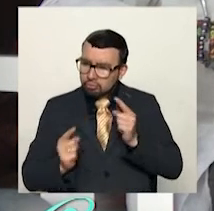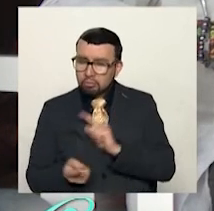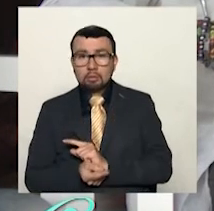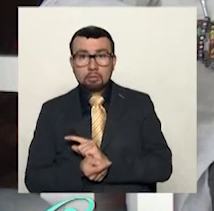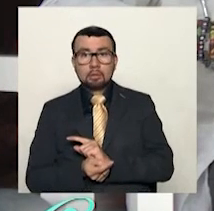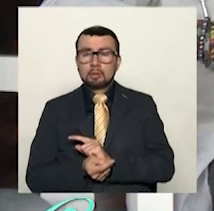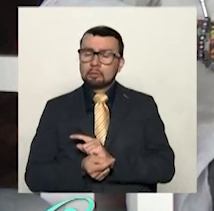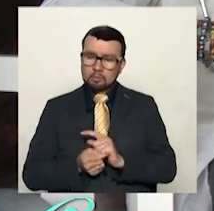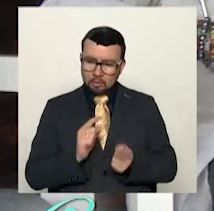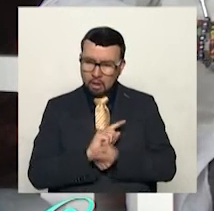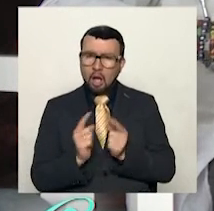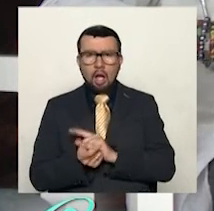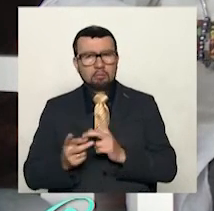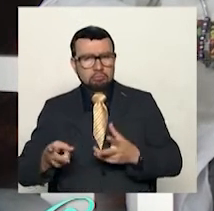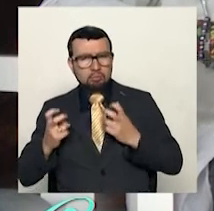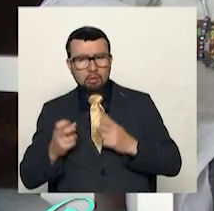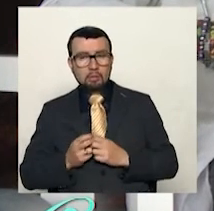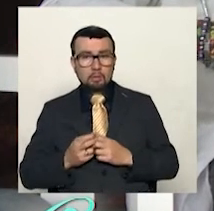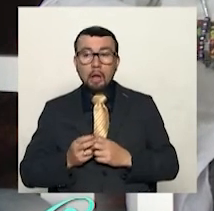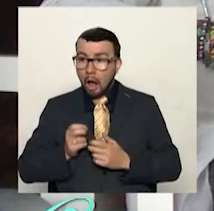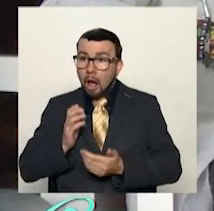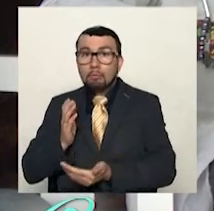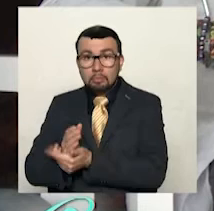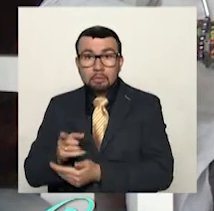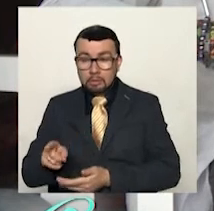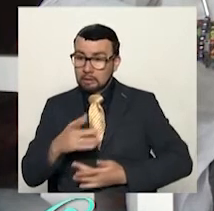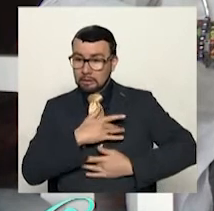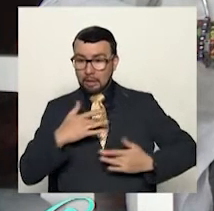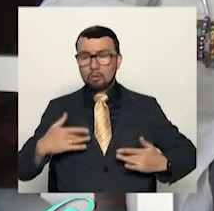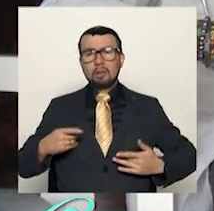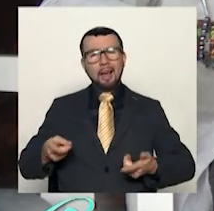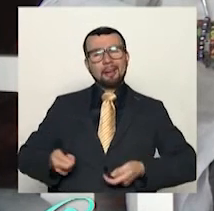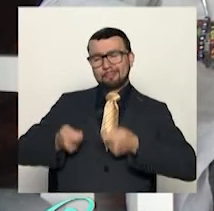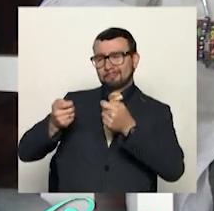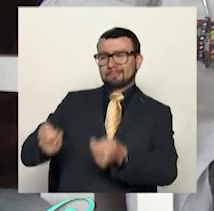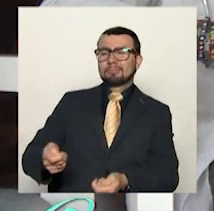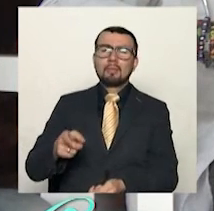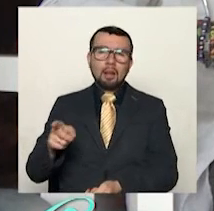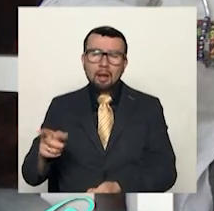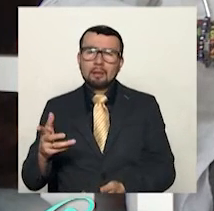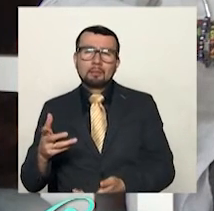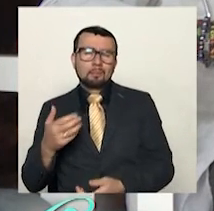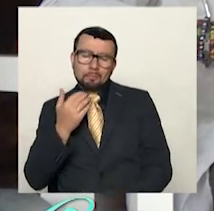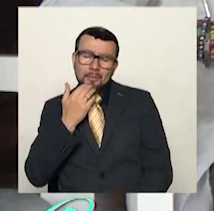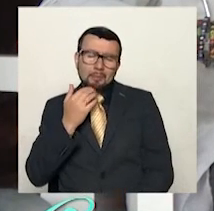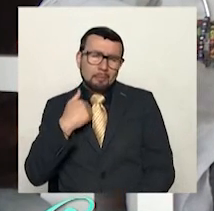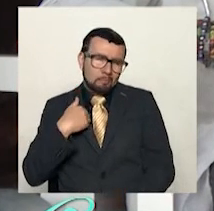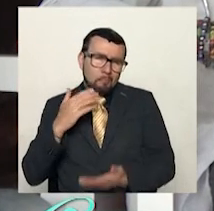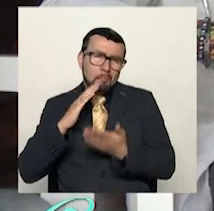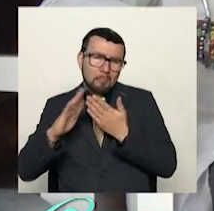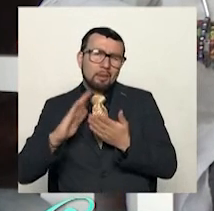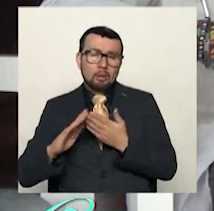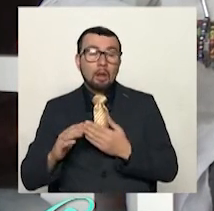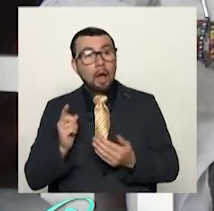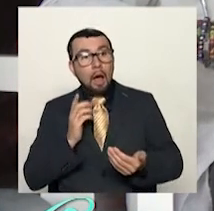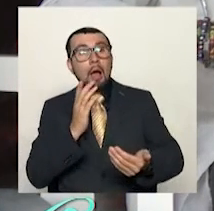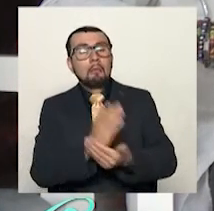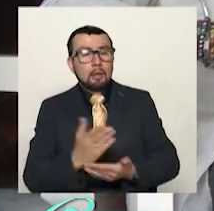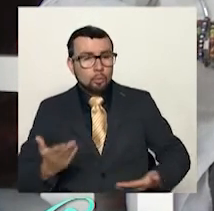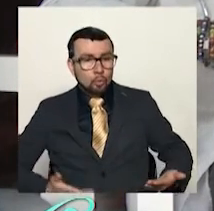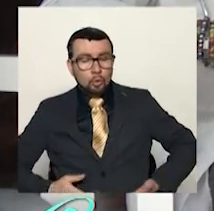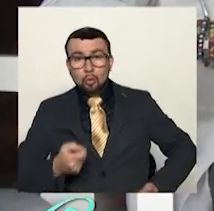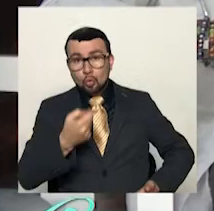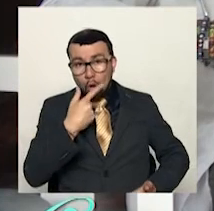no podemos poner nuestra salud en manos, muchas veces, discúlpeme lo que digo, de una droguería o de una